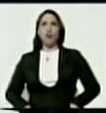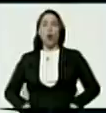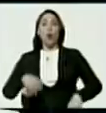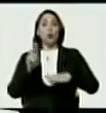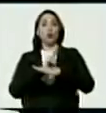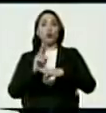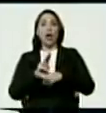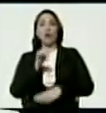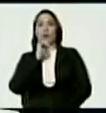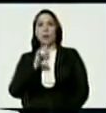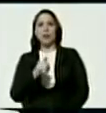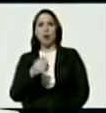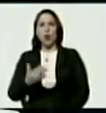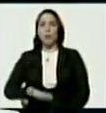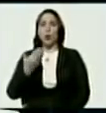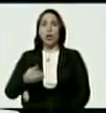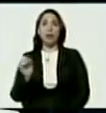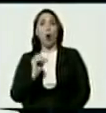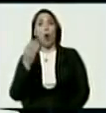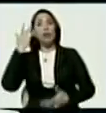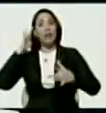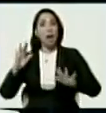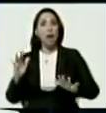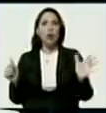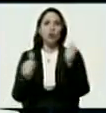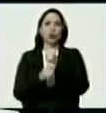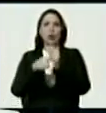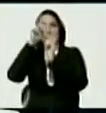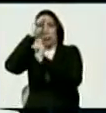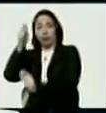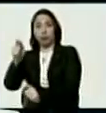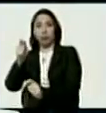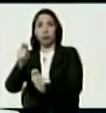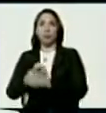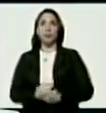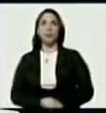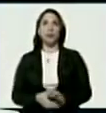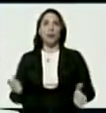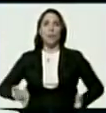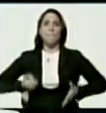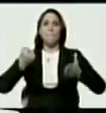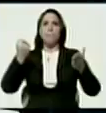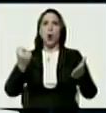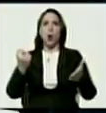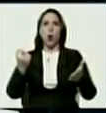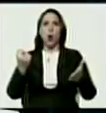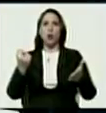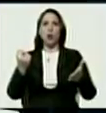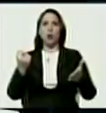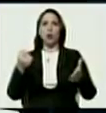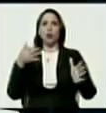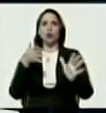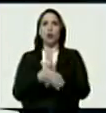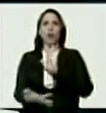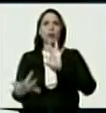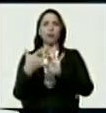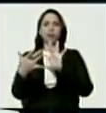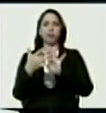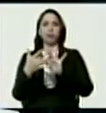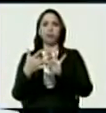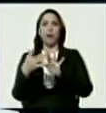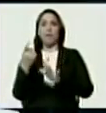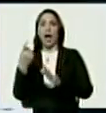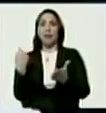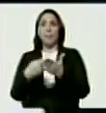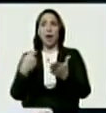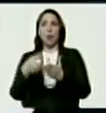información privilegiada o tratando de conseguir reconocimiento de bonos buitres relacionados con la deuda de